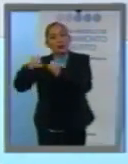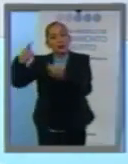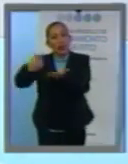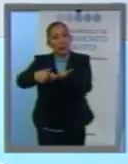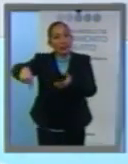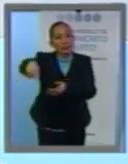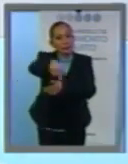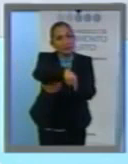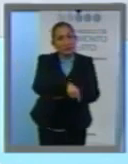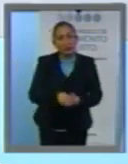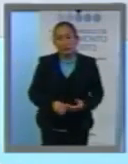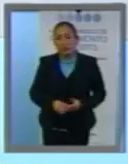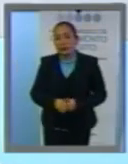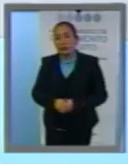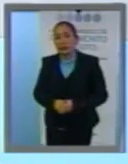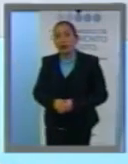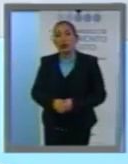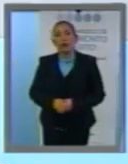institucionalmente.